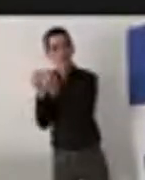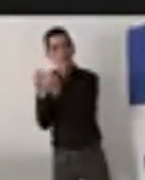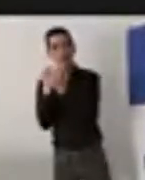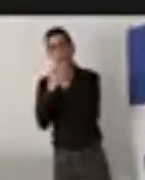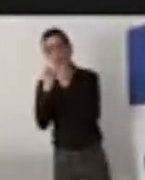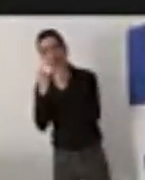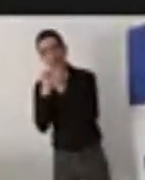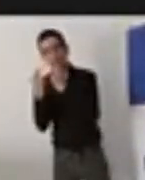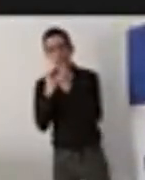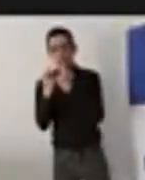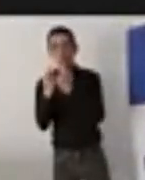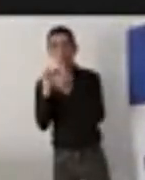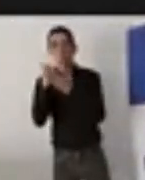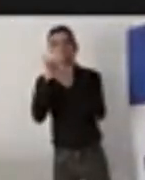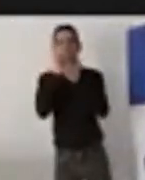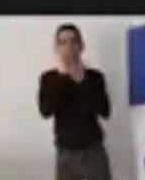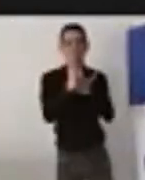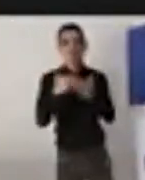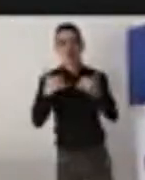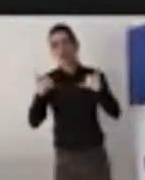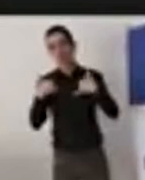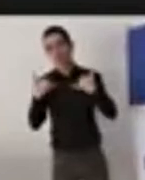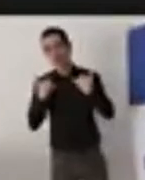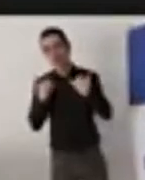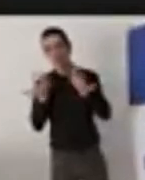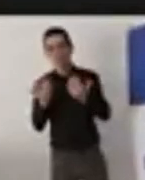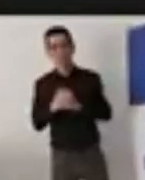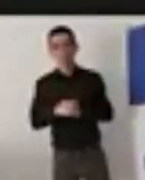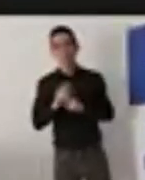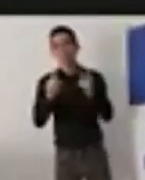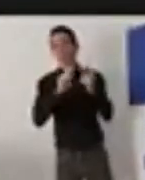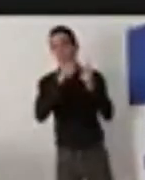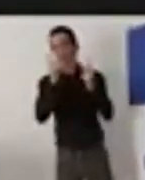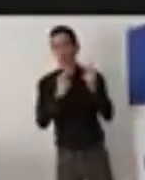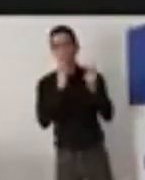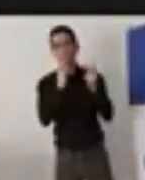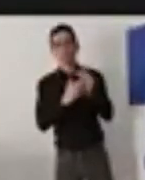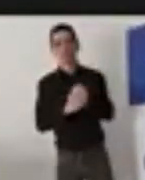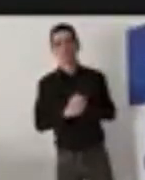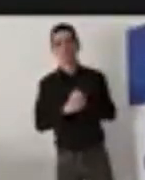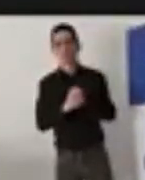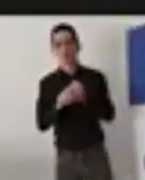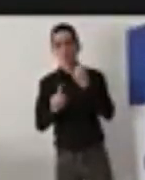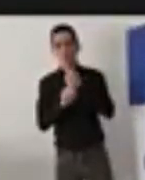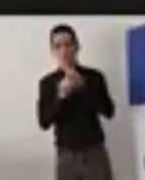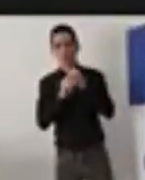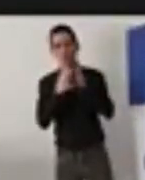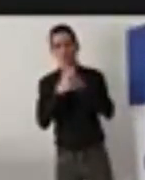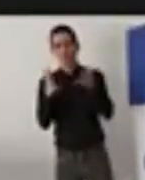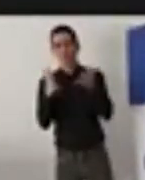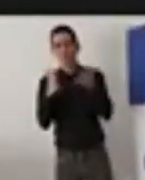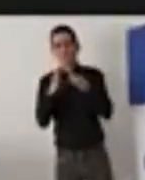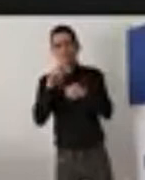para jóvenes. Y la segunda pregunta: ¿cuál es el reto más importante? Pues yo creo que, empezando por instrumentos como estos, hay que